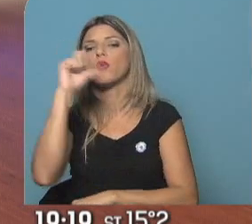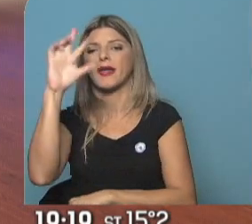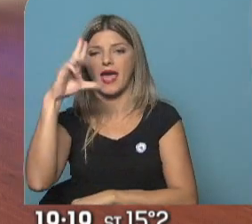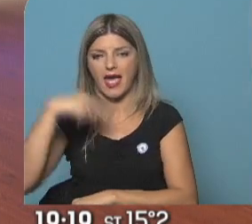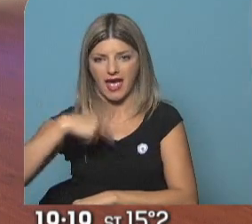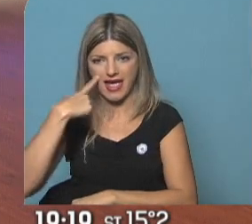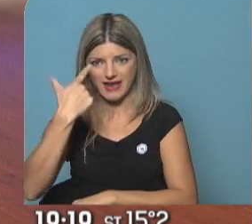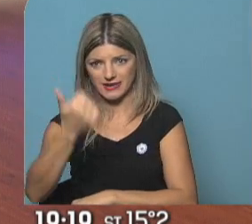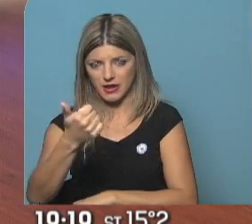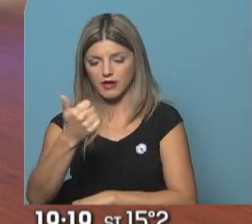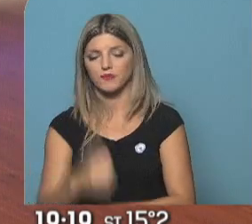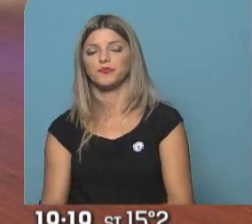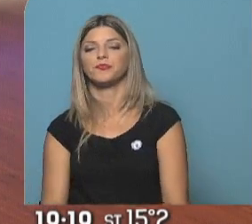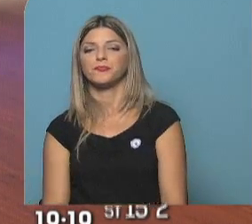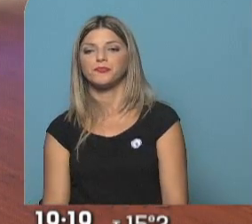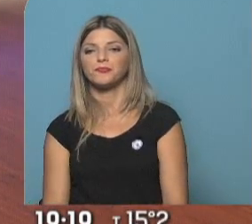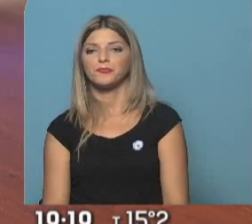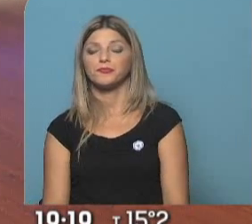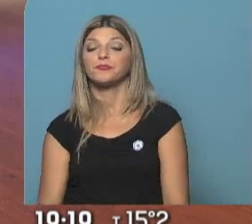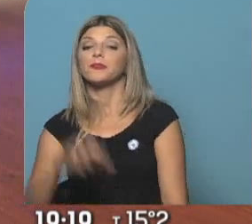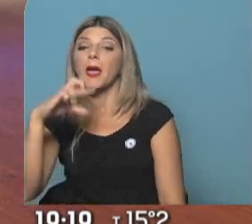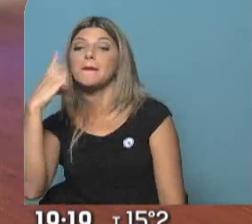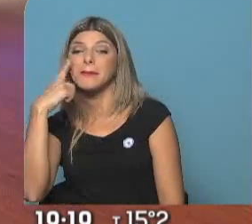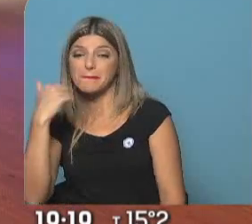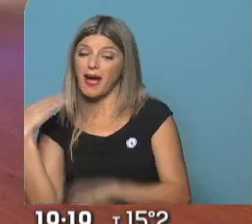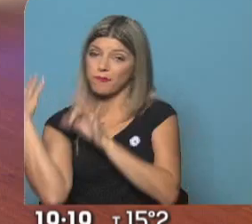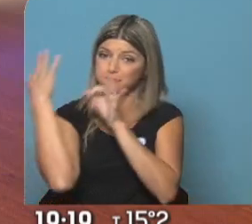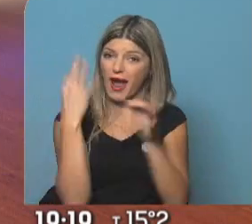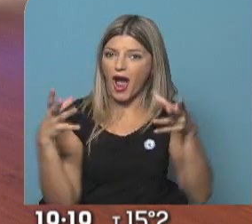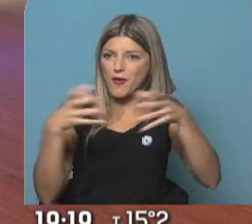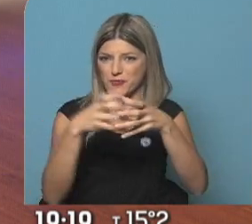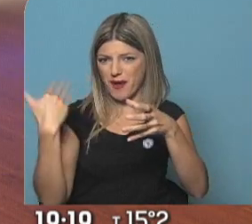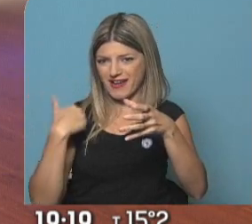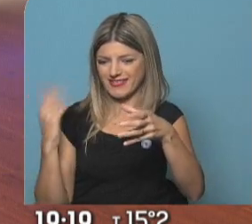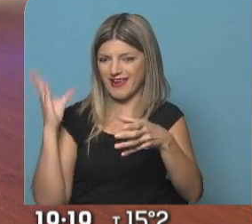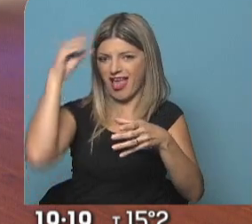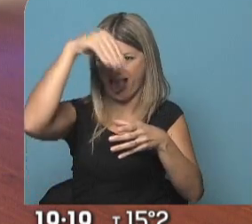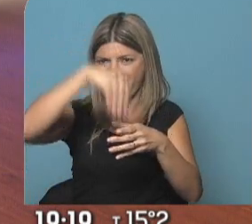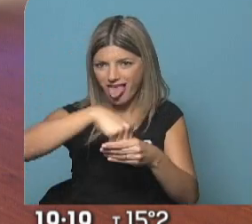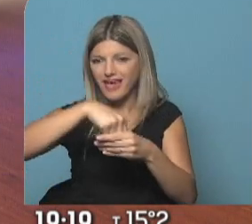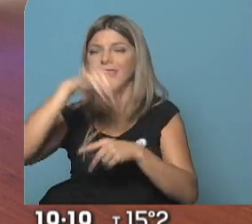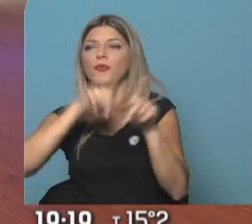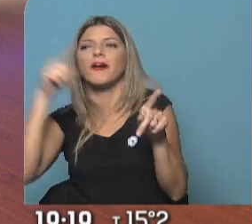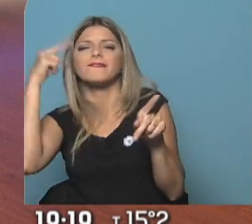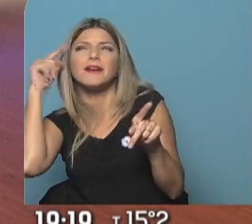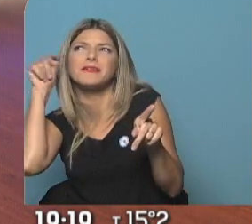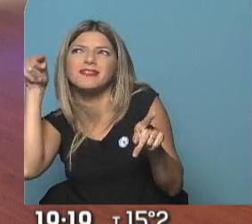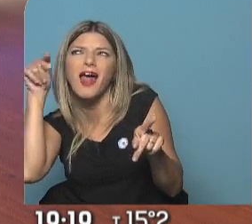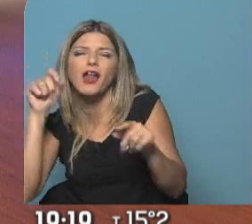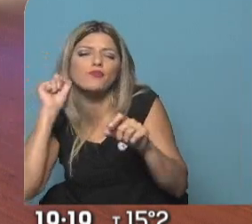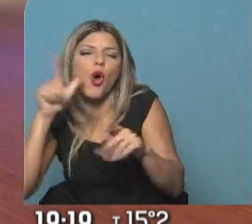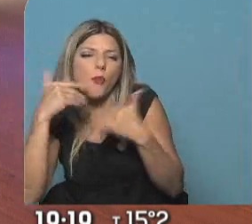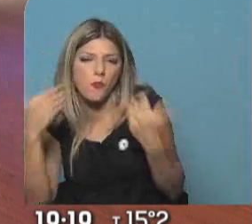Llegó Gonzalo Higuaín y con él esos goles que el seleccionado argentino espera poder tener en la Copa del Mundo. Ya están 22